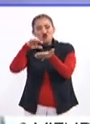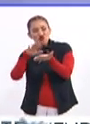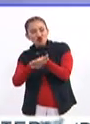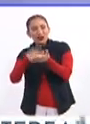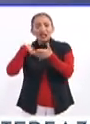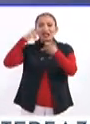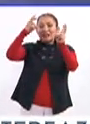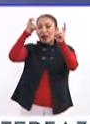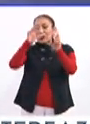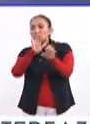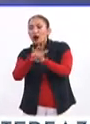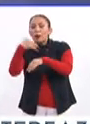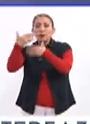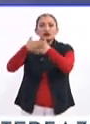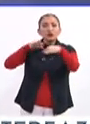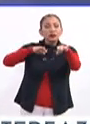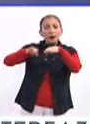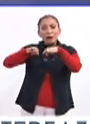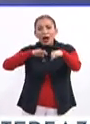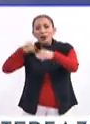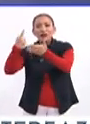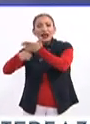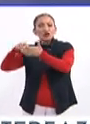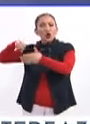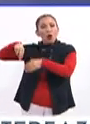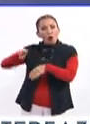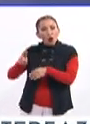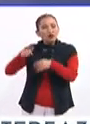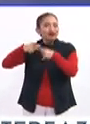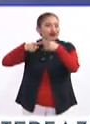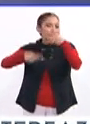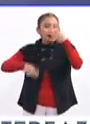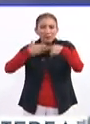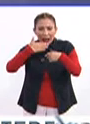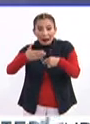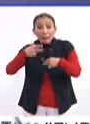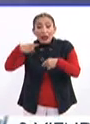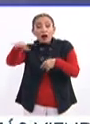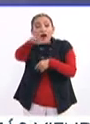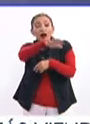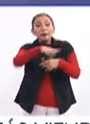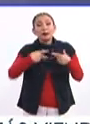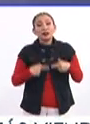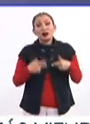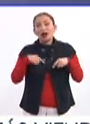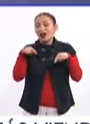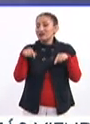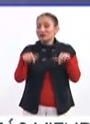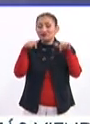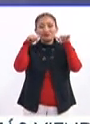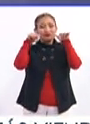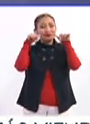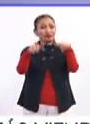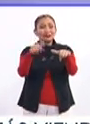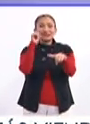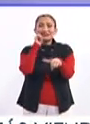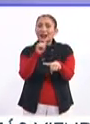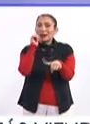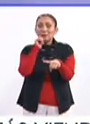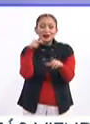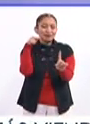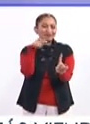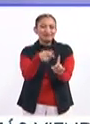una Agenda 2030 en el marco de Naciones Unidas, etcétera. Lo importante es la gente. O sea, aquí en el centro tenemos que siempre